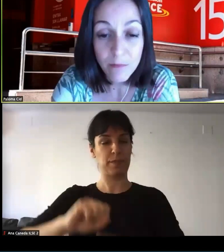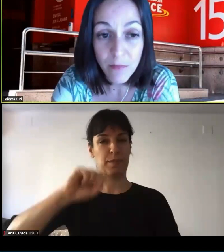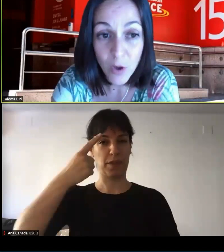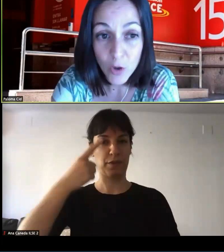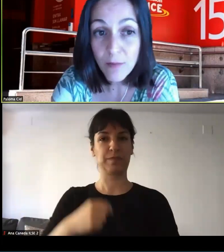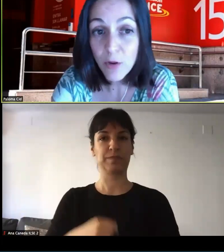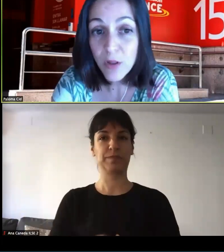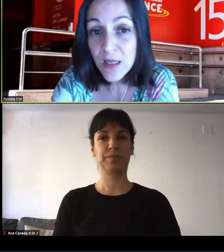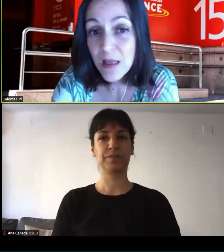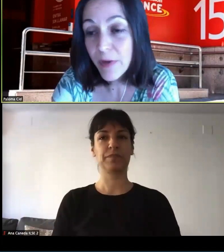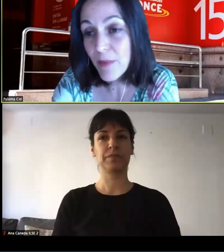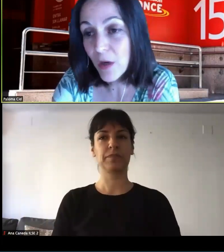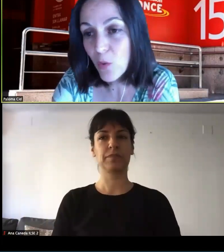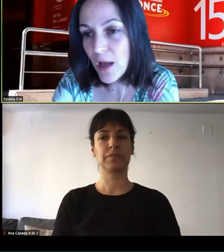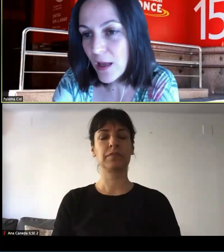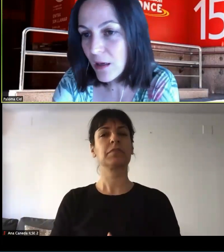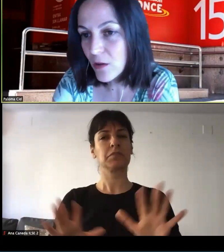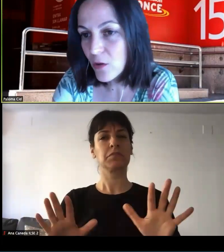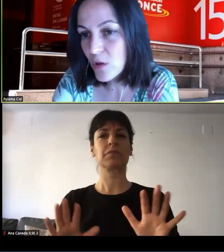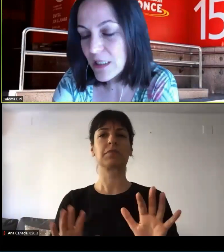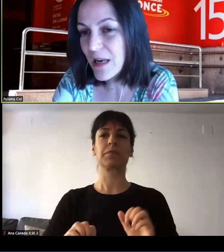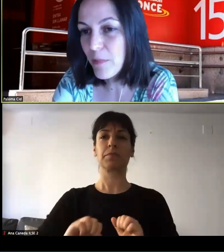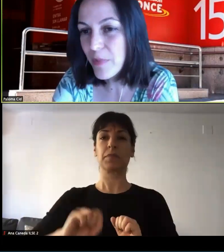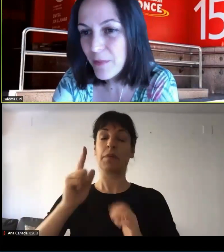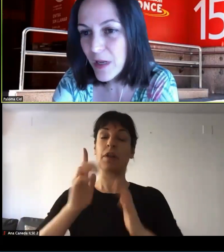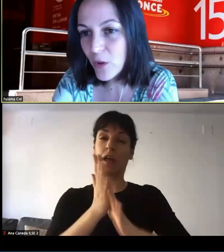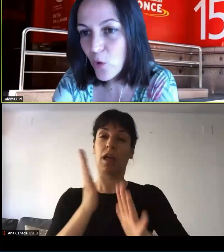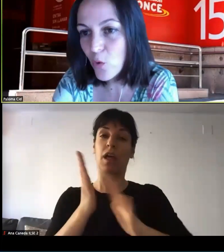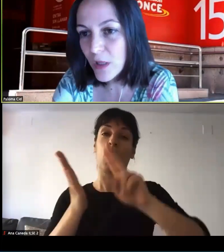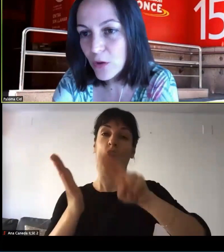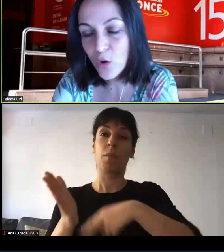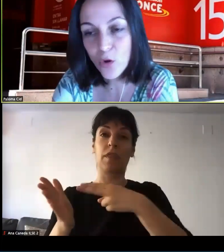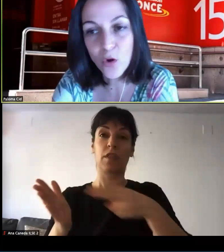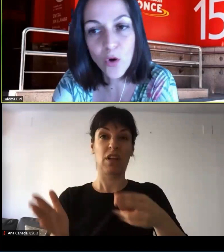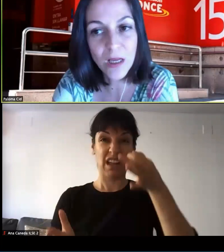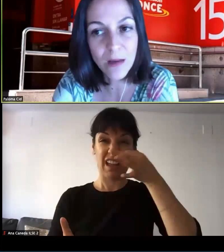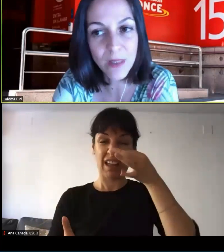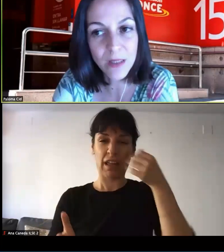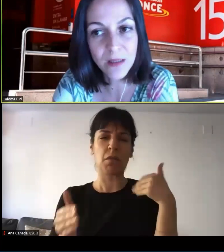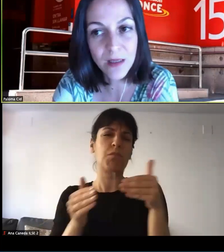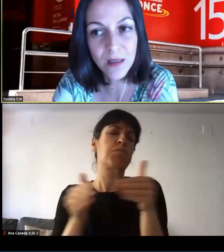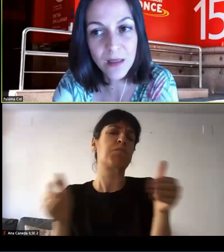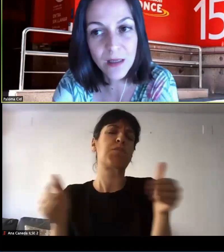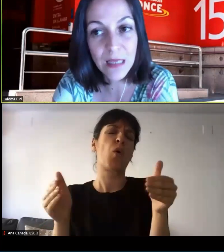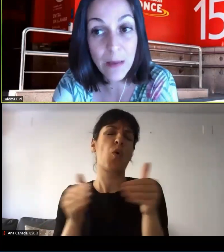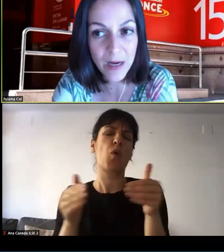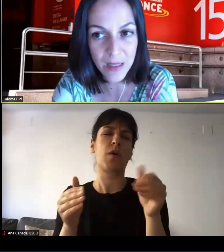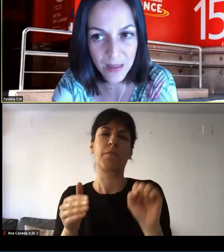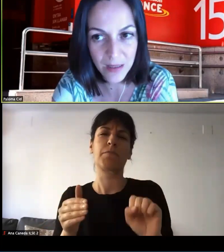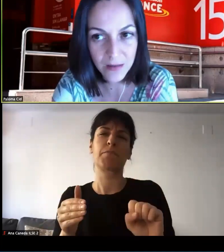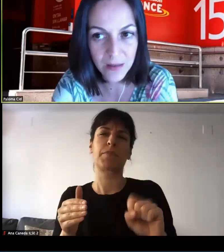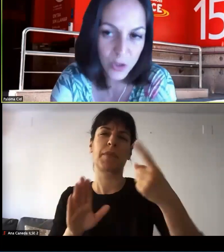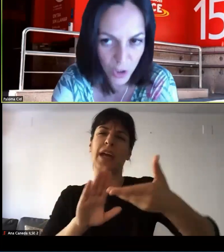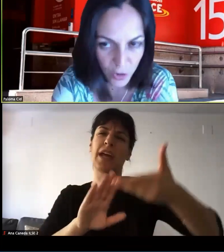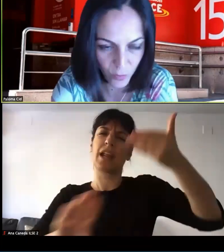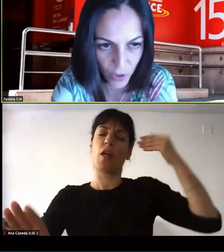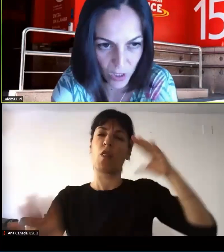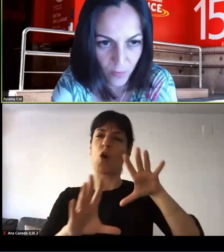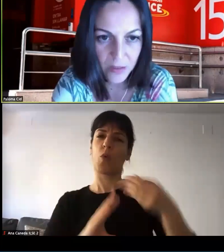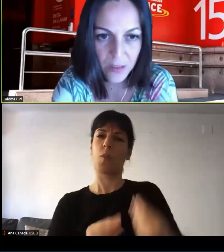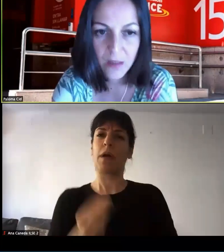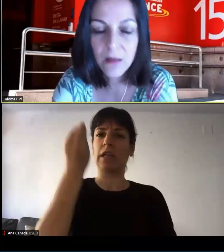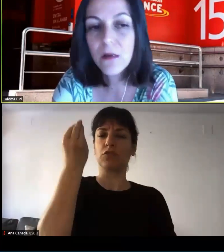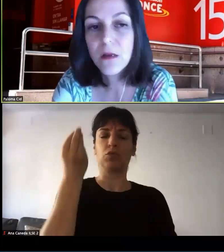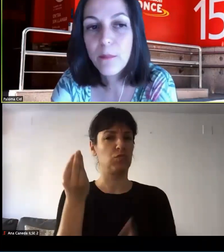Aunque os hablo de ella en primer lugar, no es el primer documento cronológicamente que aparece, de los que yo os voy